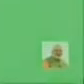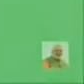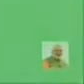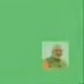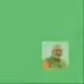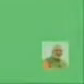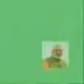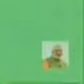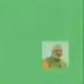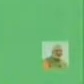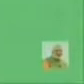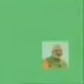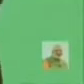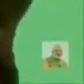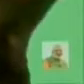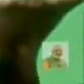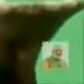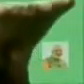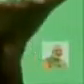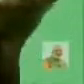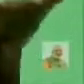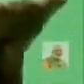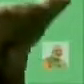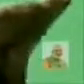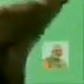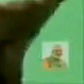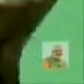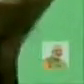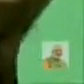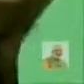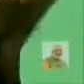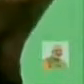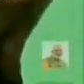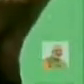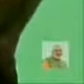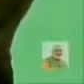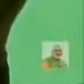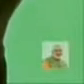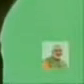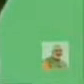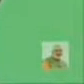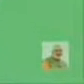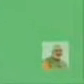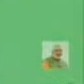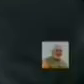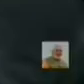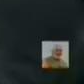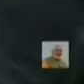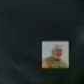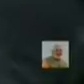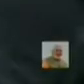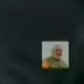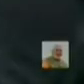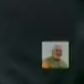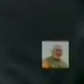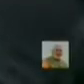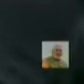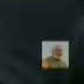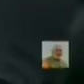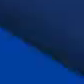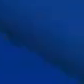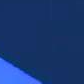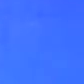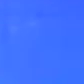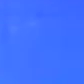fue acción climática y fomentar la unidad haciendo referencia con toda la flora y fauna con la que compartimos nuestro